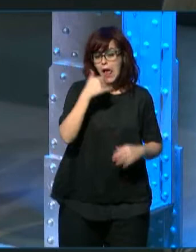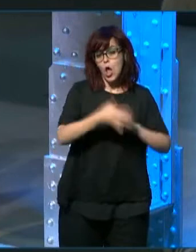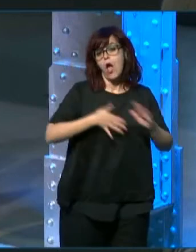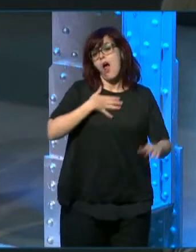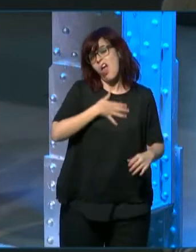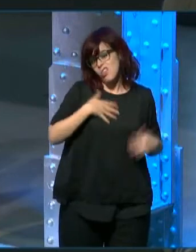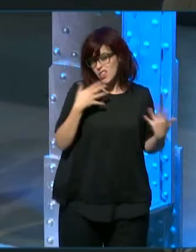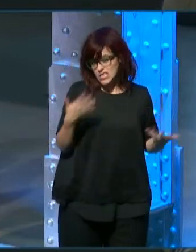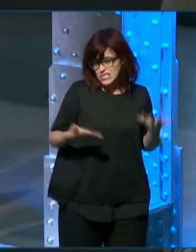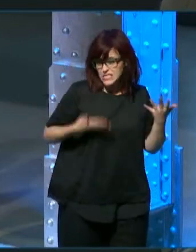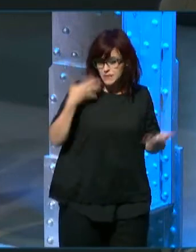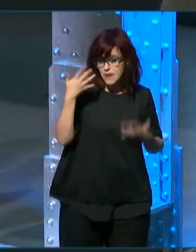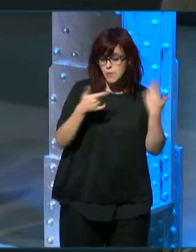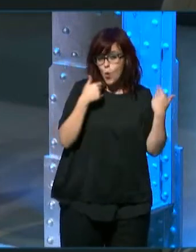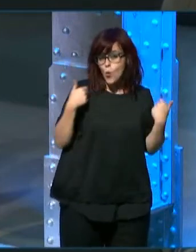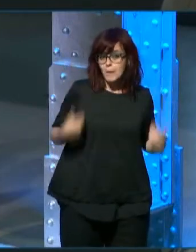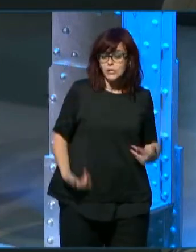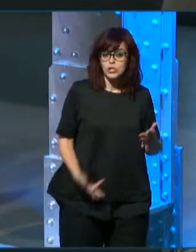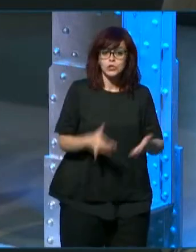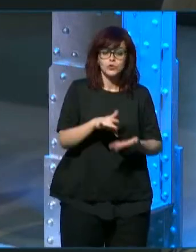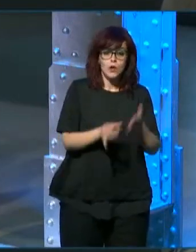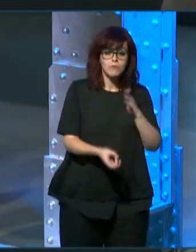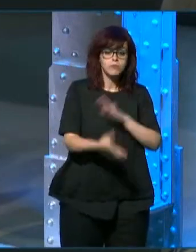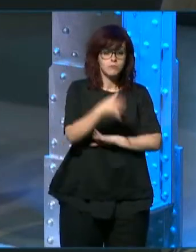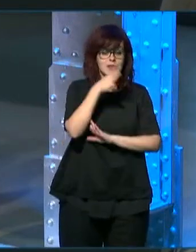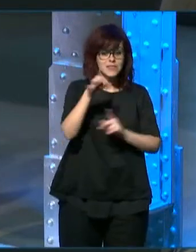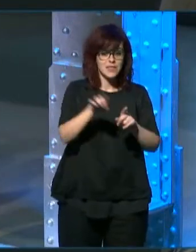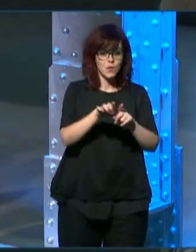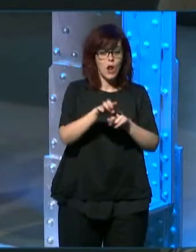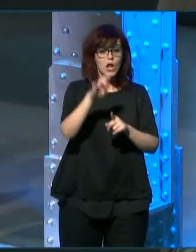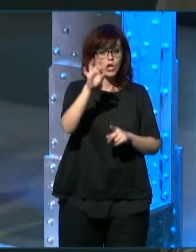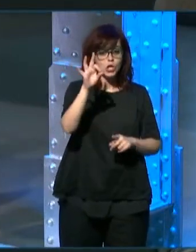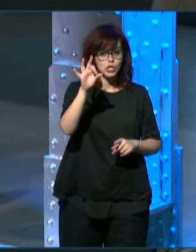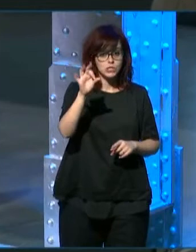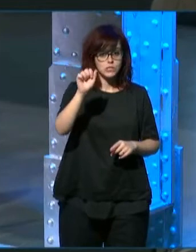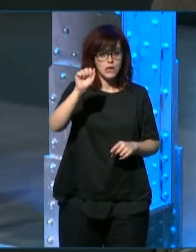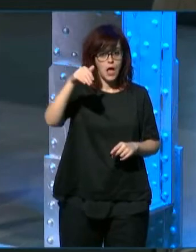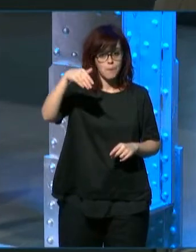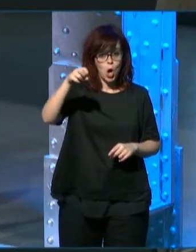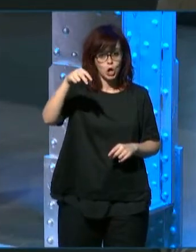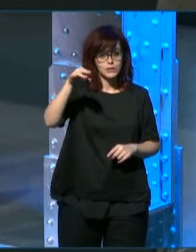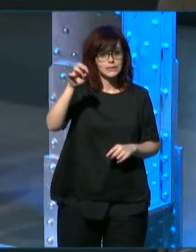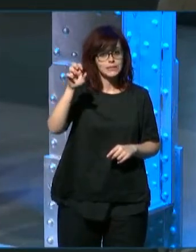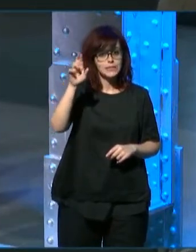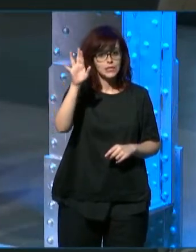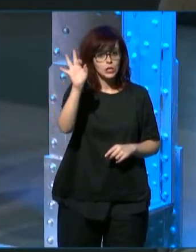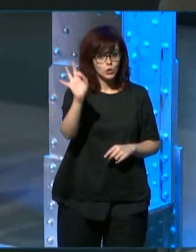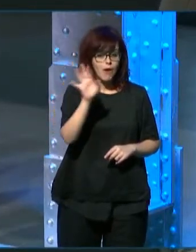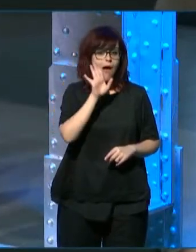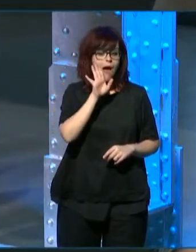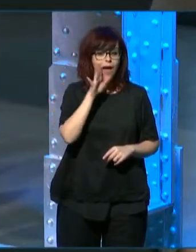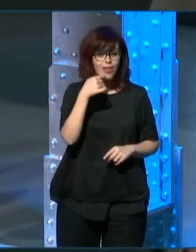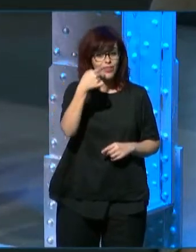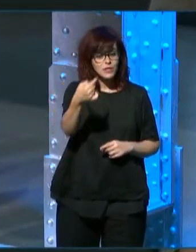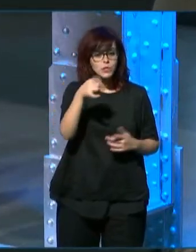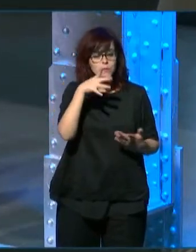agradables que nos suceden a los seres humanos, como muy bien ha dicho Rosa Montero. Pero, por otra parte, me gusta mucho que